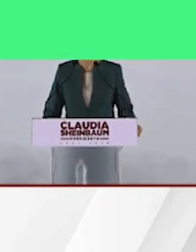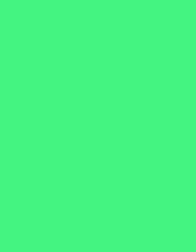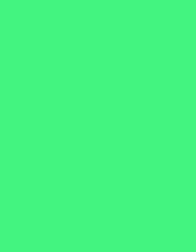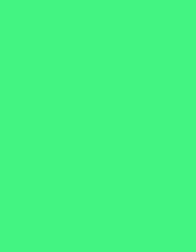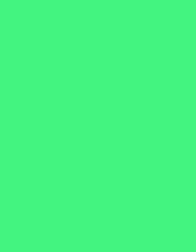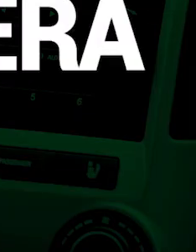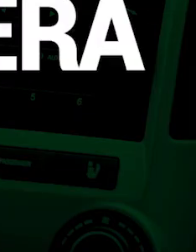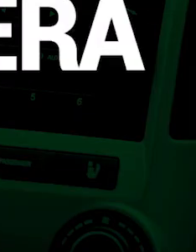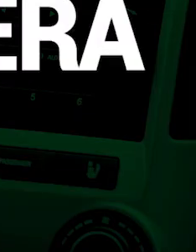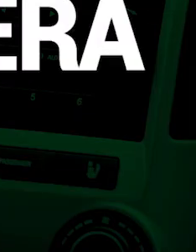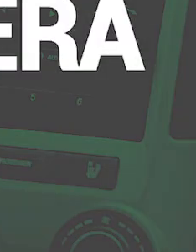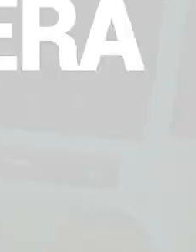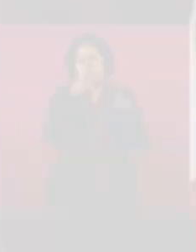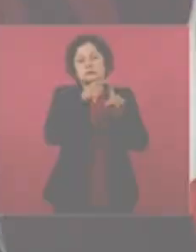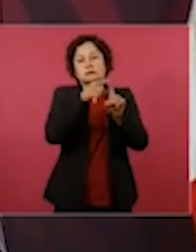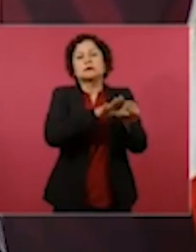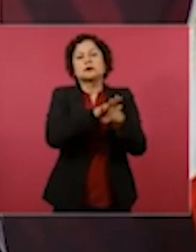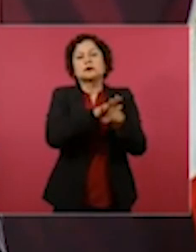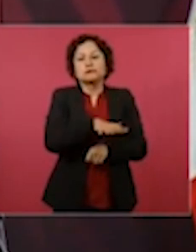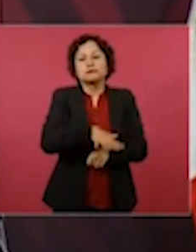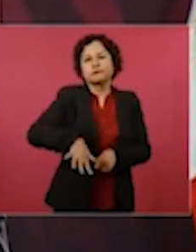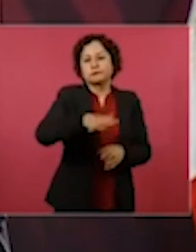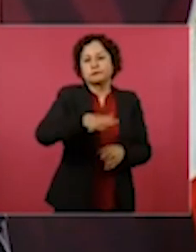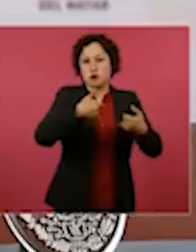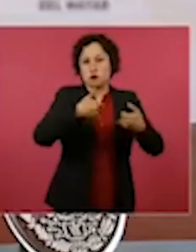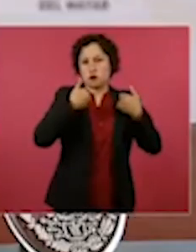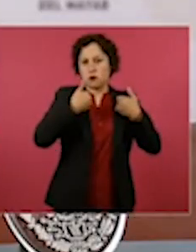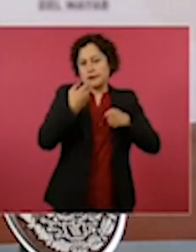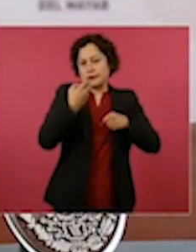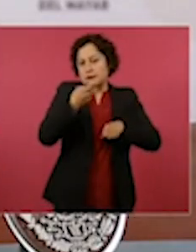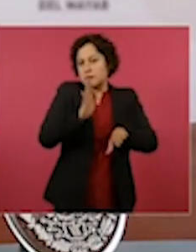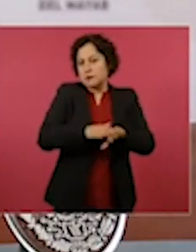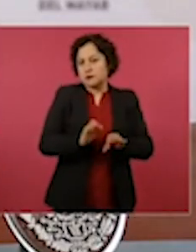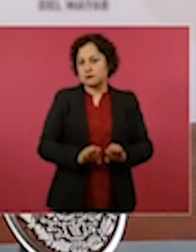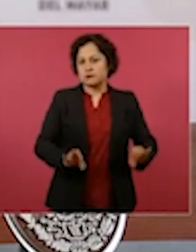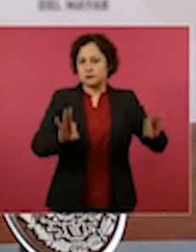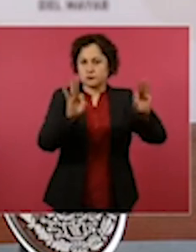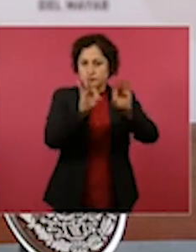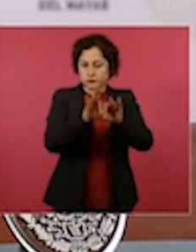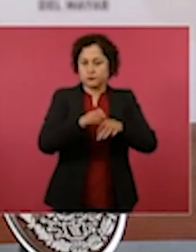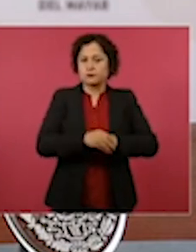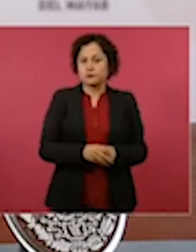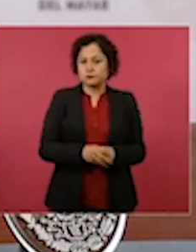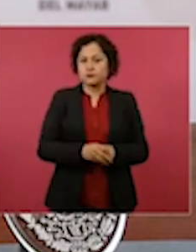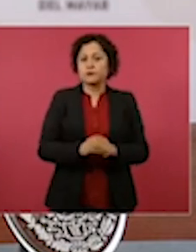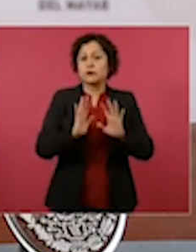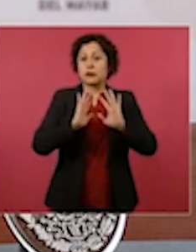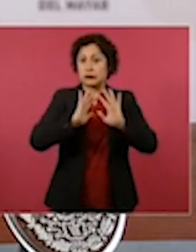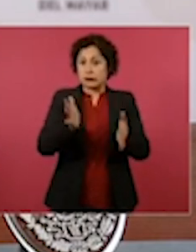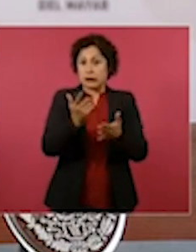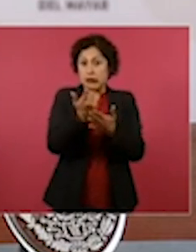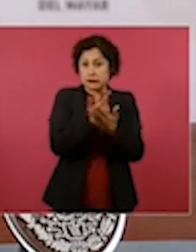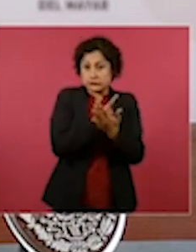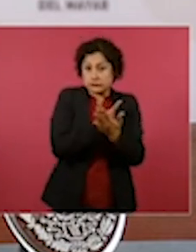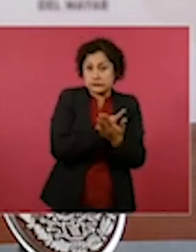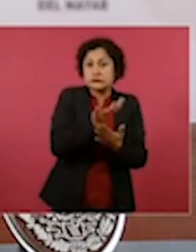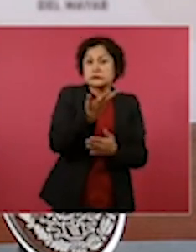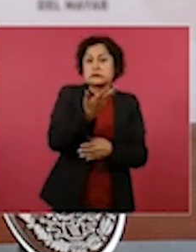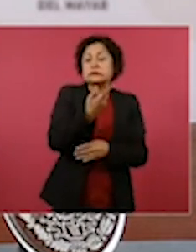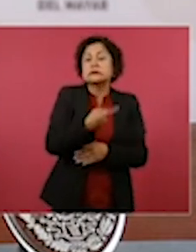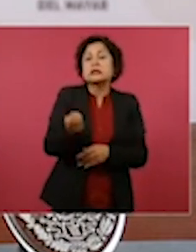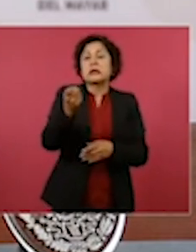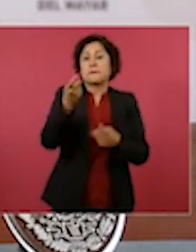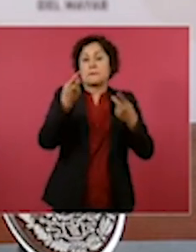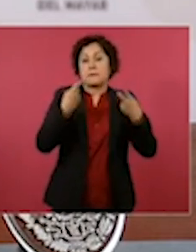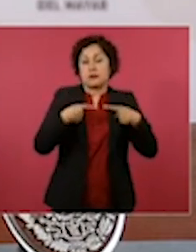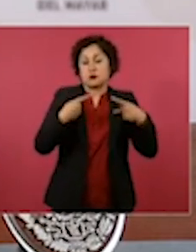Ciudadana. La mañanera. El presidente López Obrador habló de su reunión con los padres de los 43 normalistas de